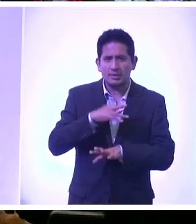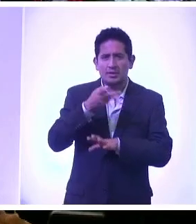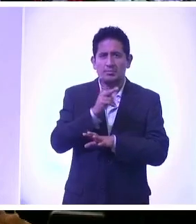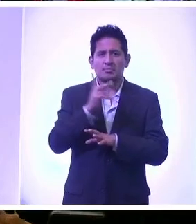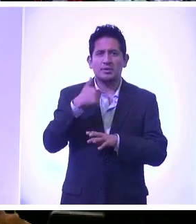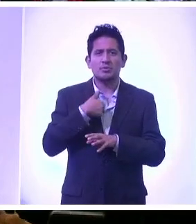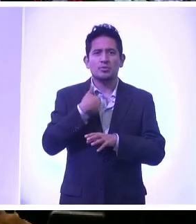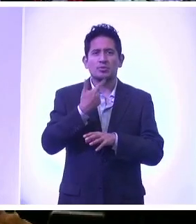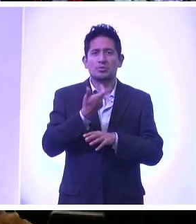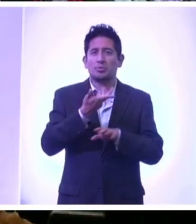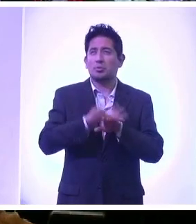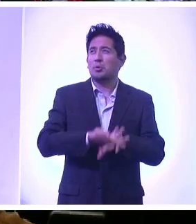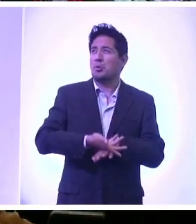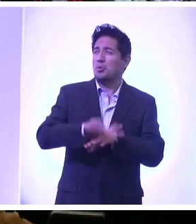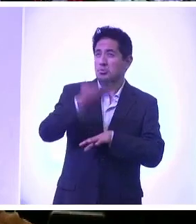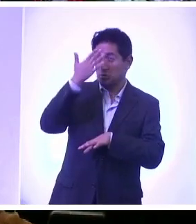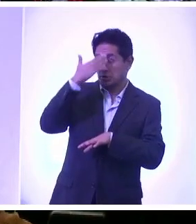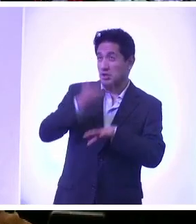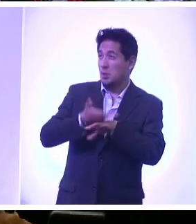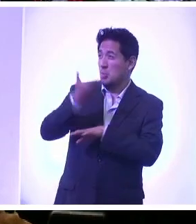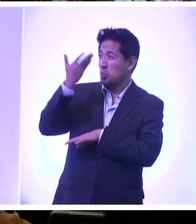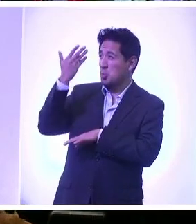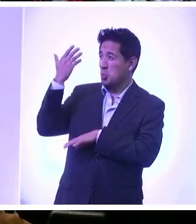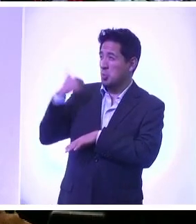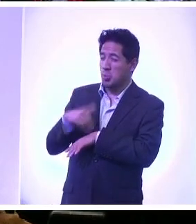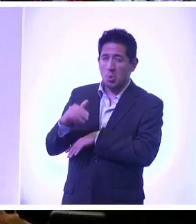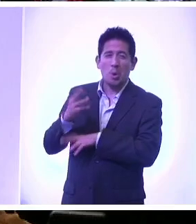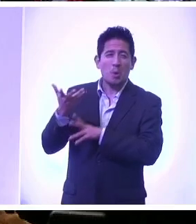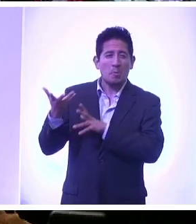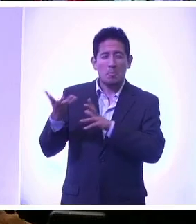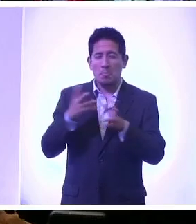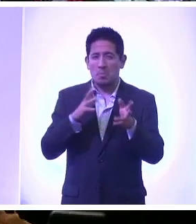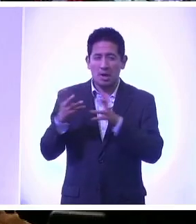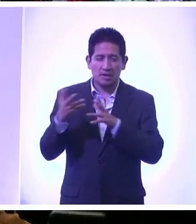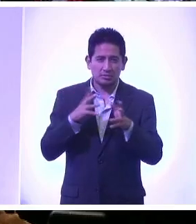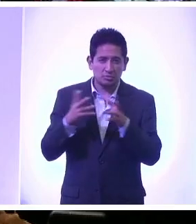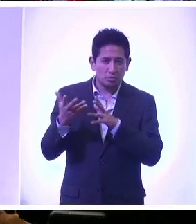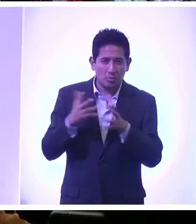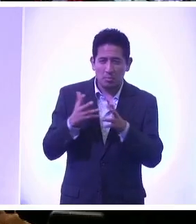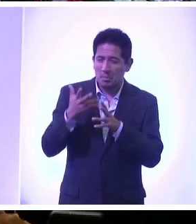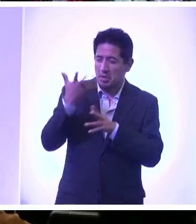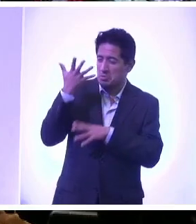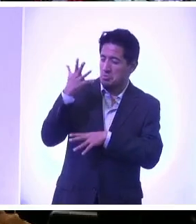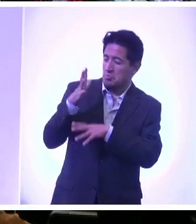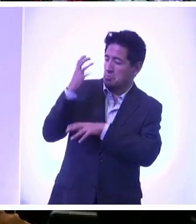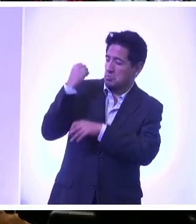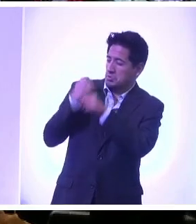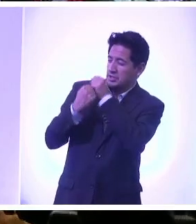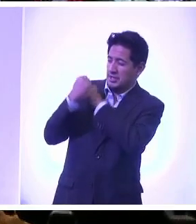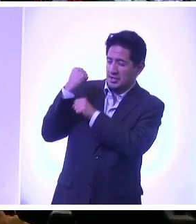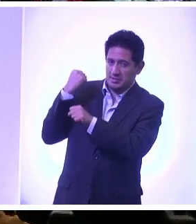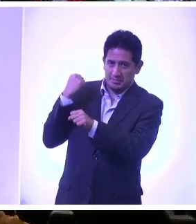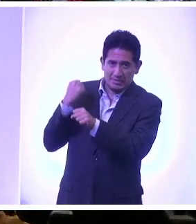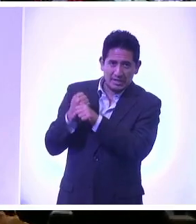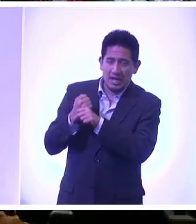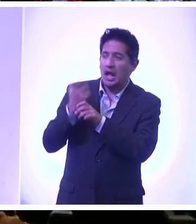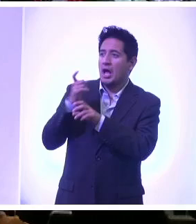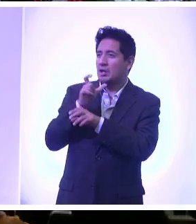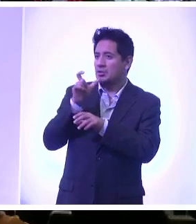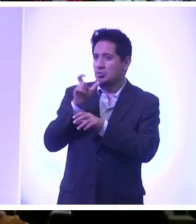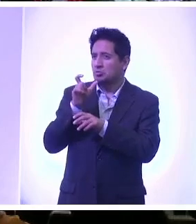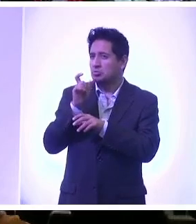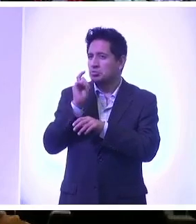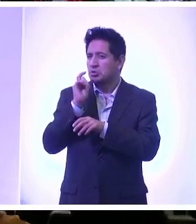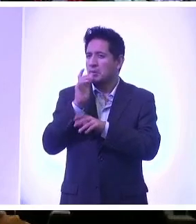Neolítico que fue cuando el ser humano empieza a producir ya la agricultura O sea que ya no tiene que ser nómada que ya se puede